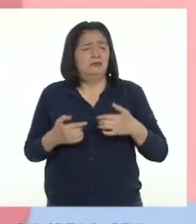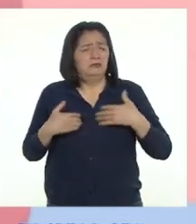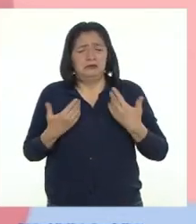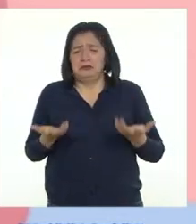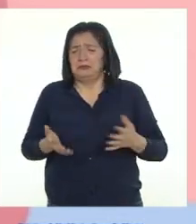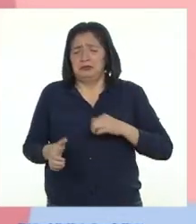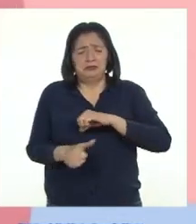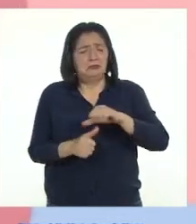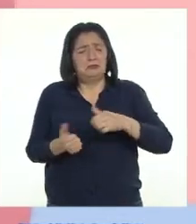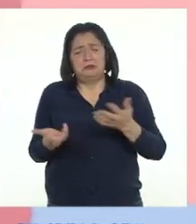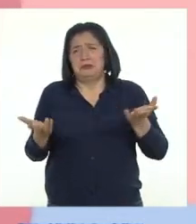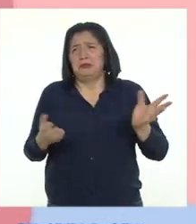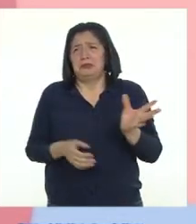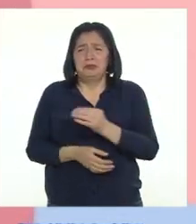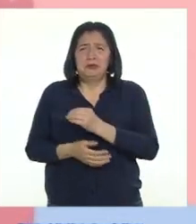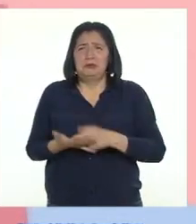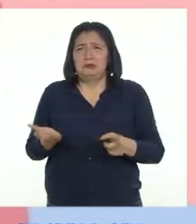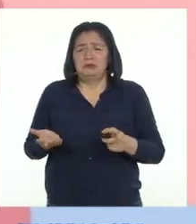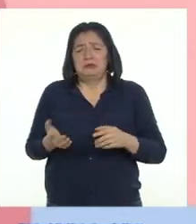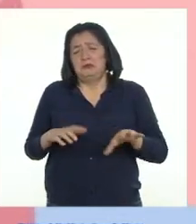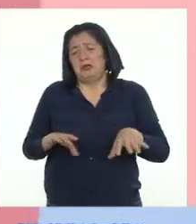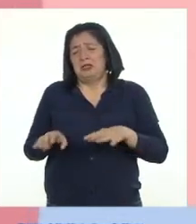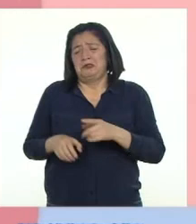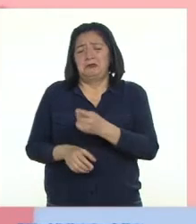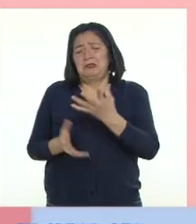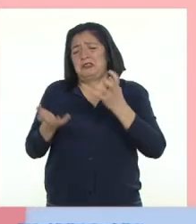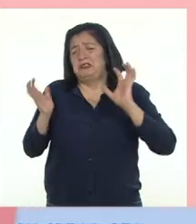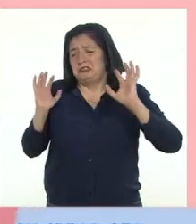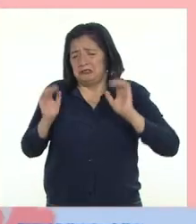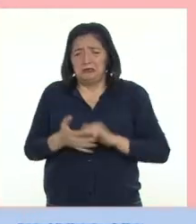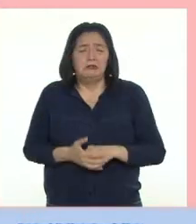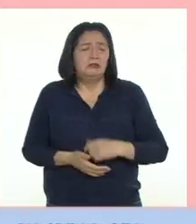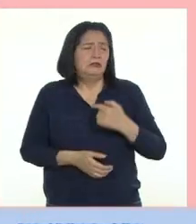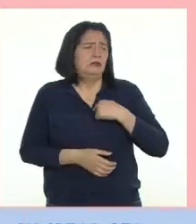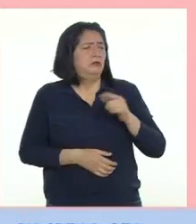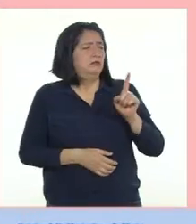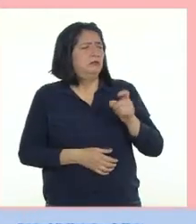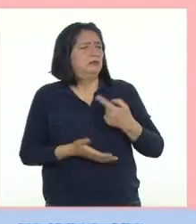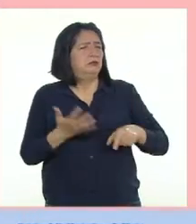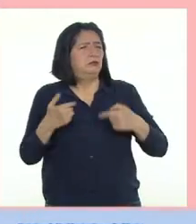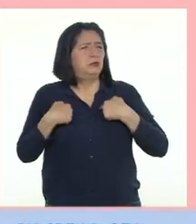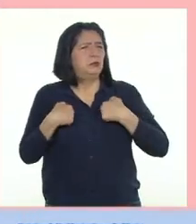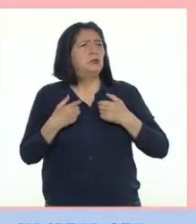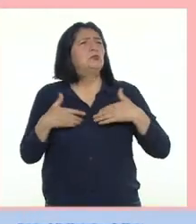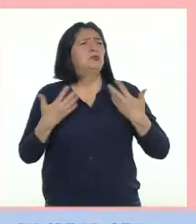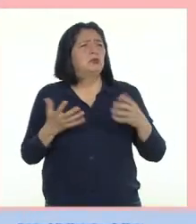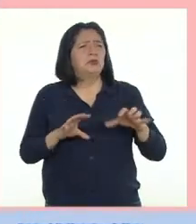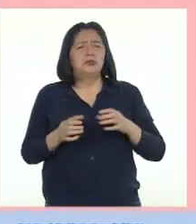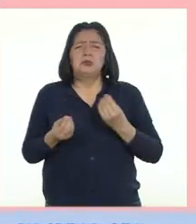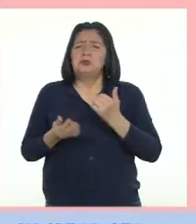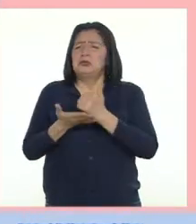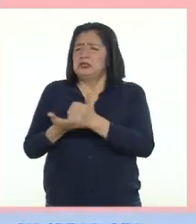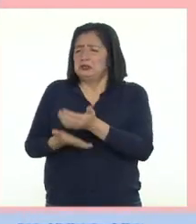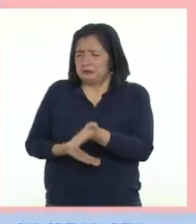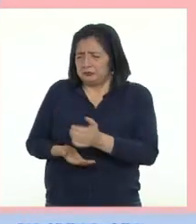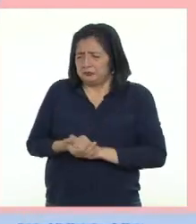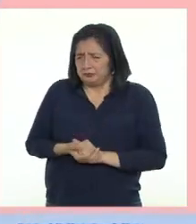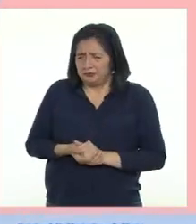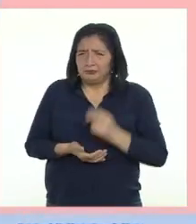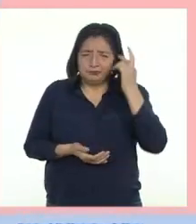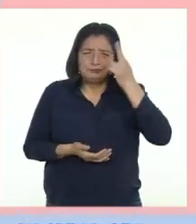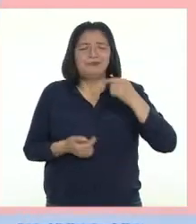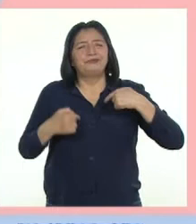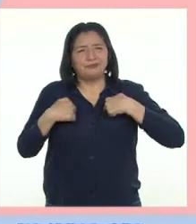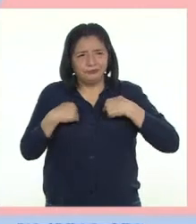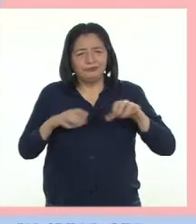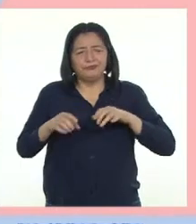podemos convivir si todos lo hacen a su antojo. Y yo me pregunto, ¿qué puedo hacer? ¿Cómo ayudo? Por eso hice